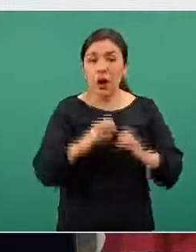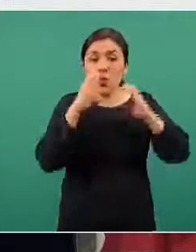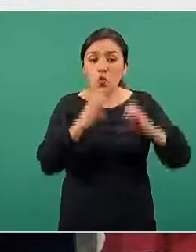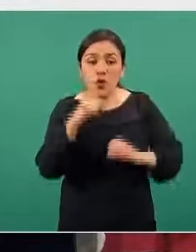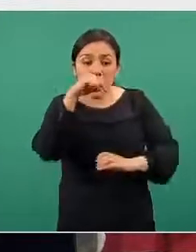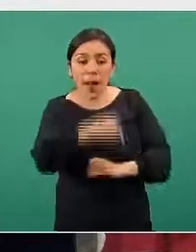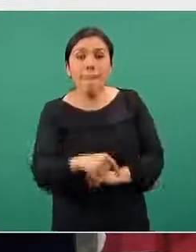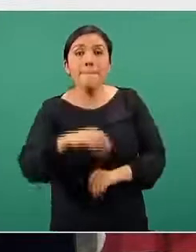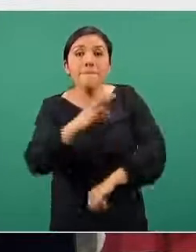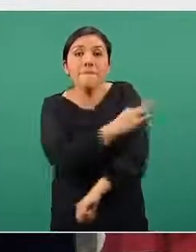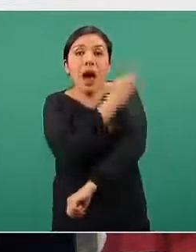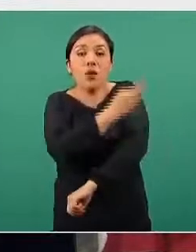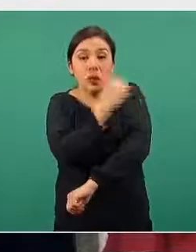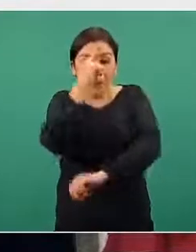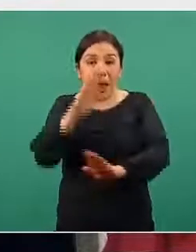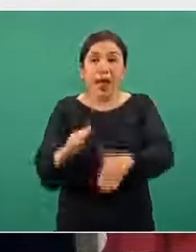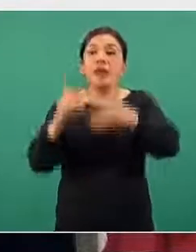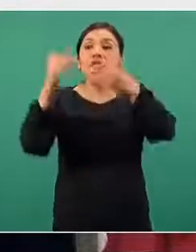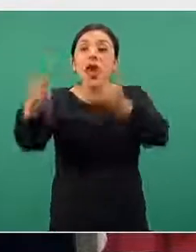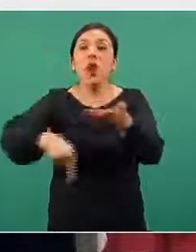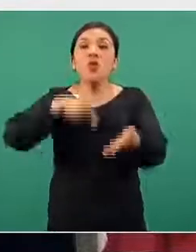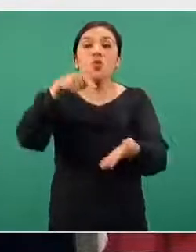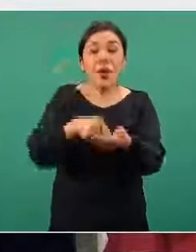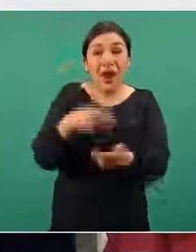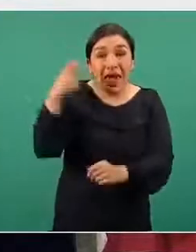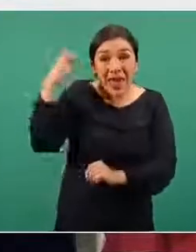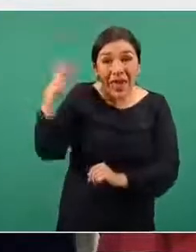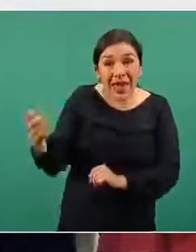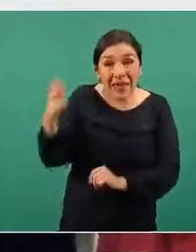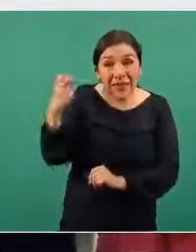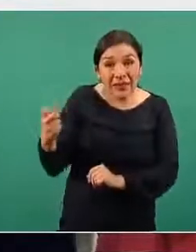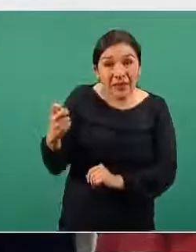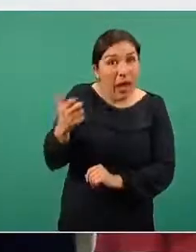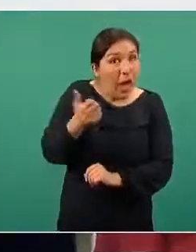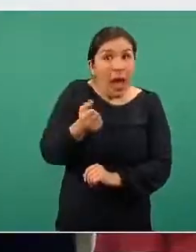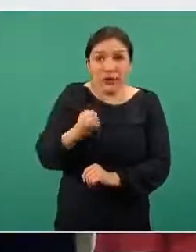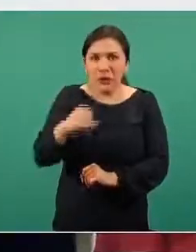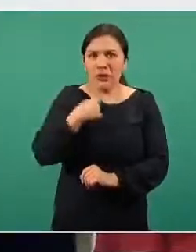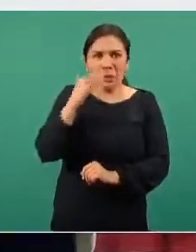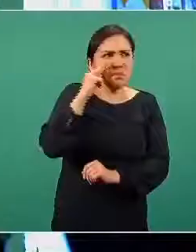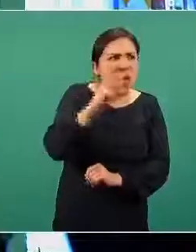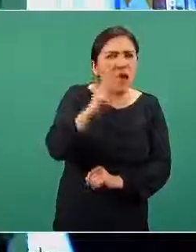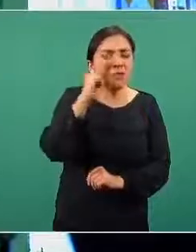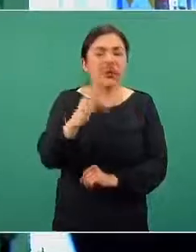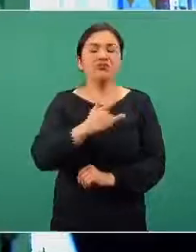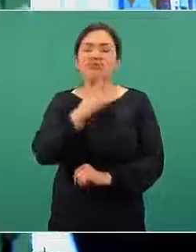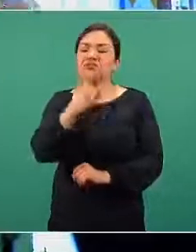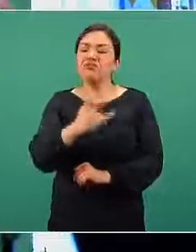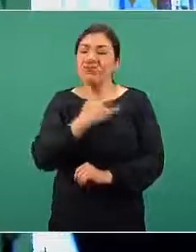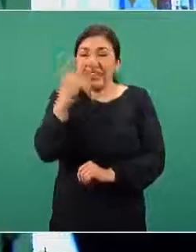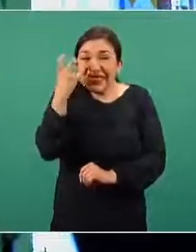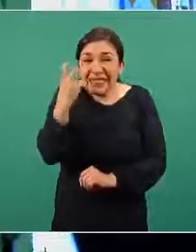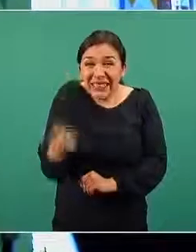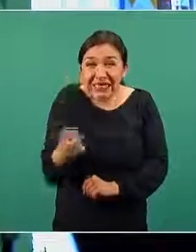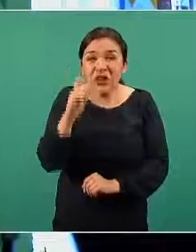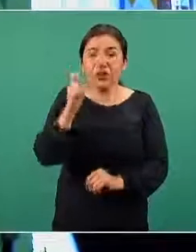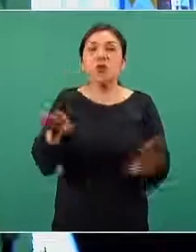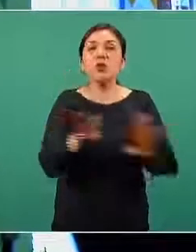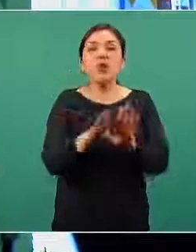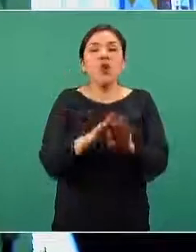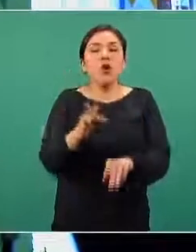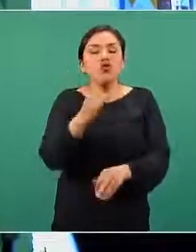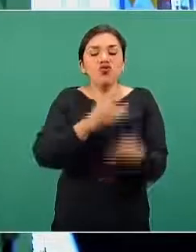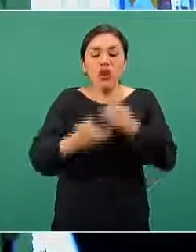que finalmente lleguen a su destino. Esa es, y así yo veo y siento que eso es lo que nos